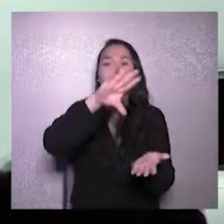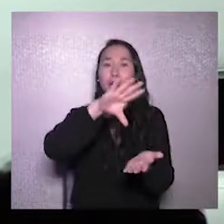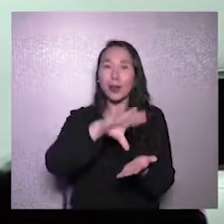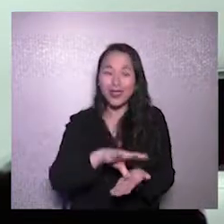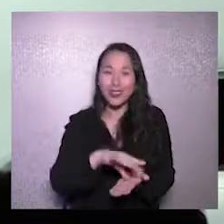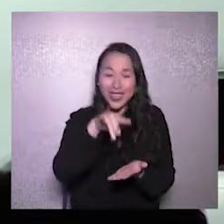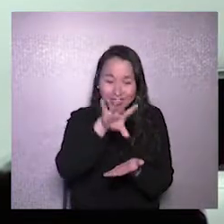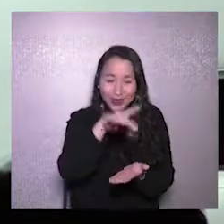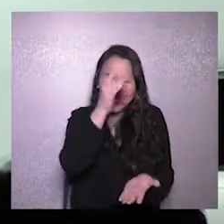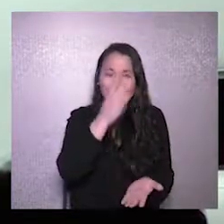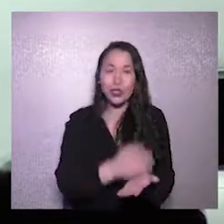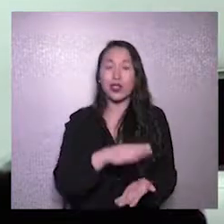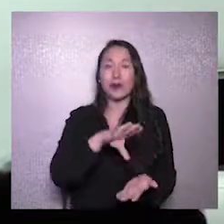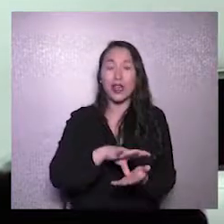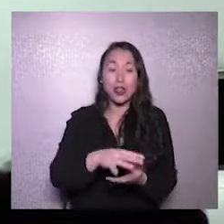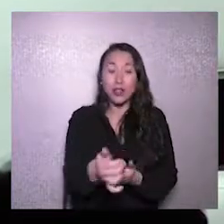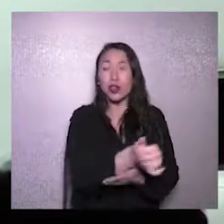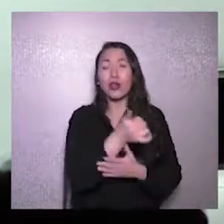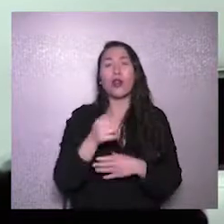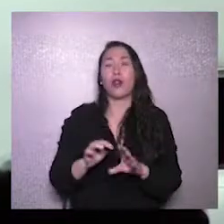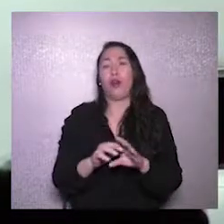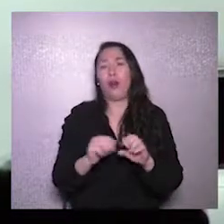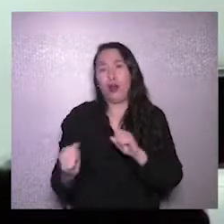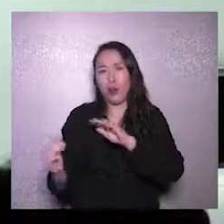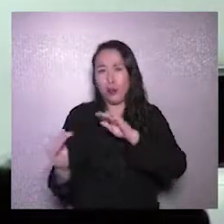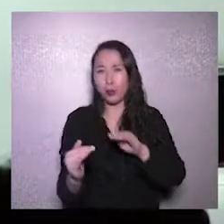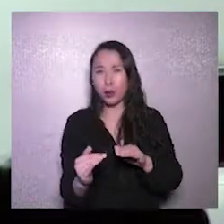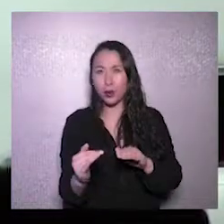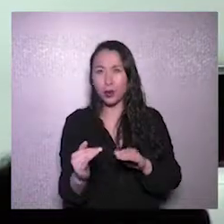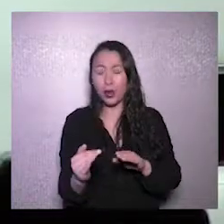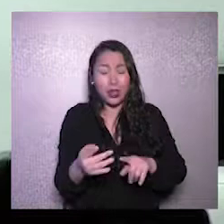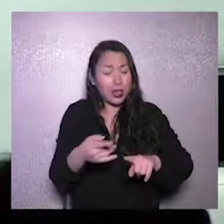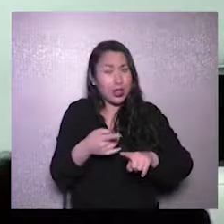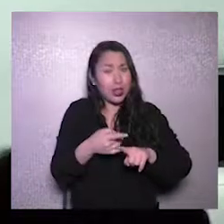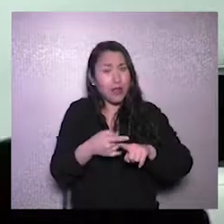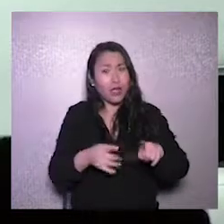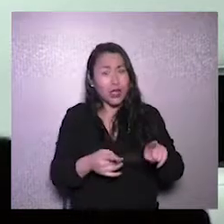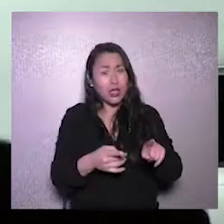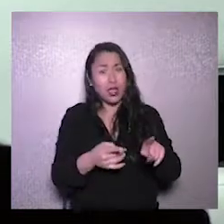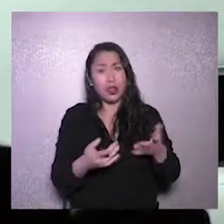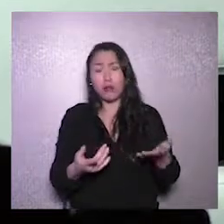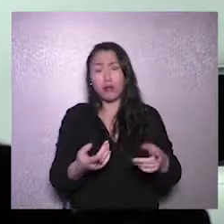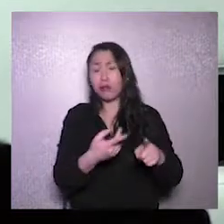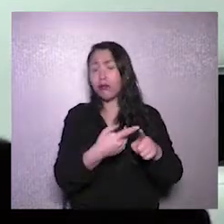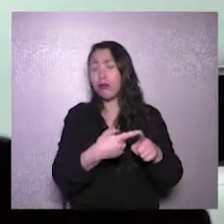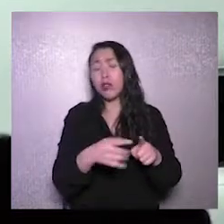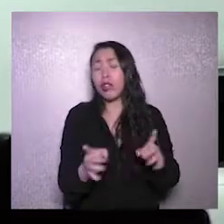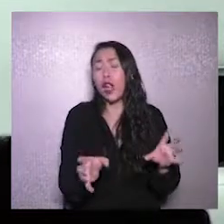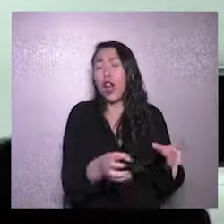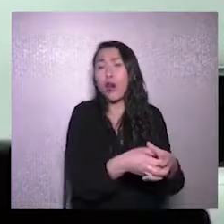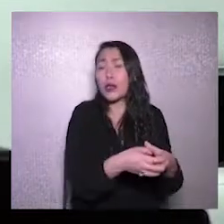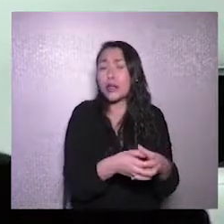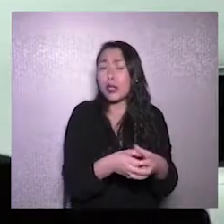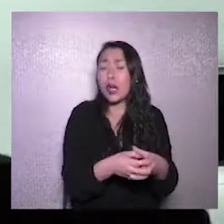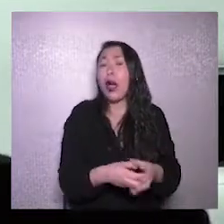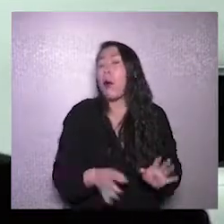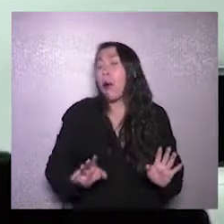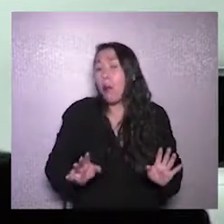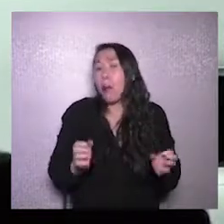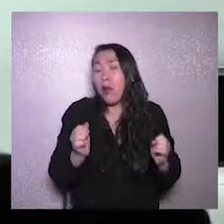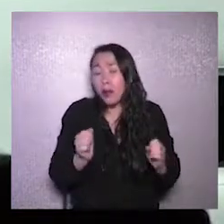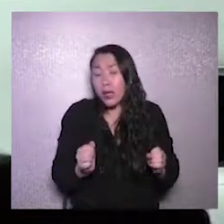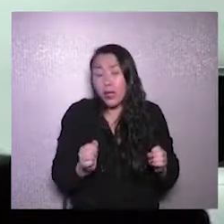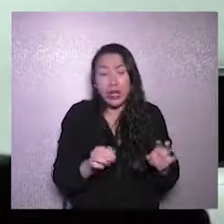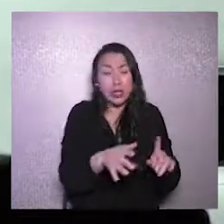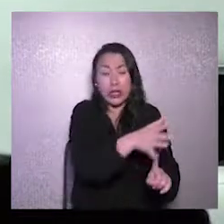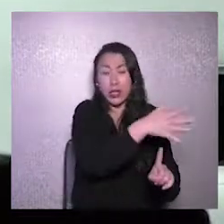solución país que requiere el acuerdo de todos. Y a diferencia de otras comisiones, probablemente en el sector